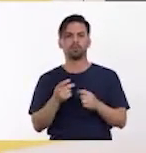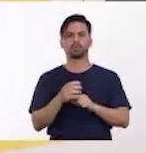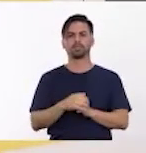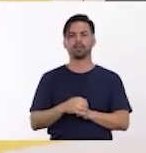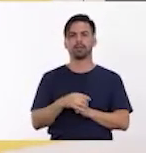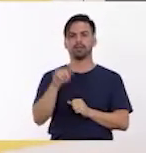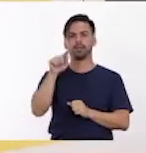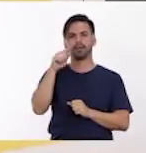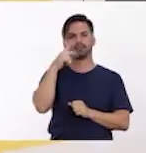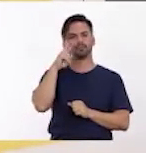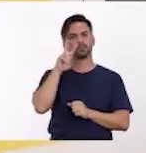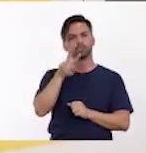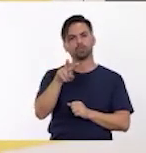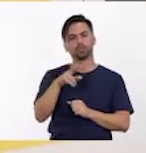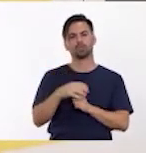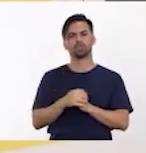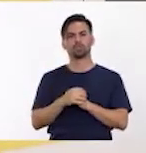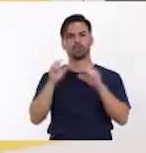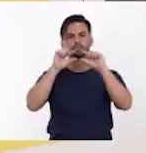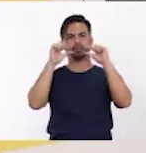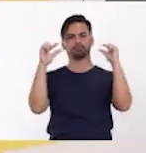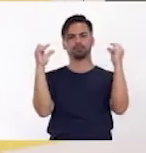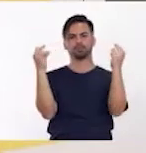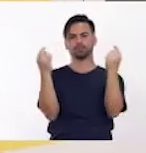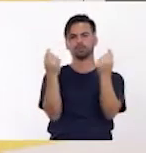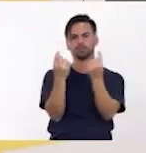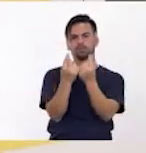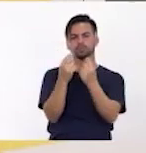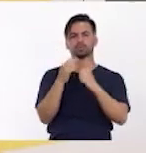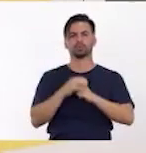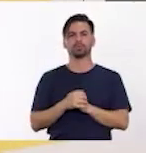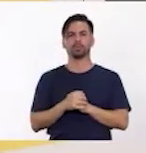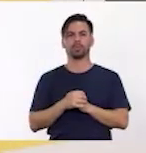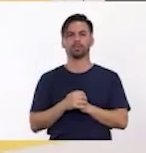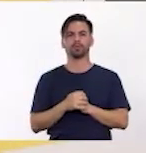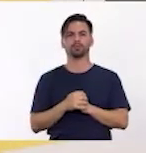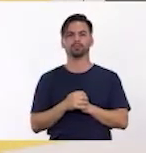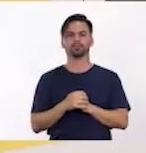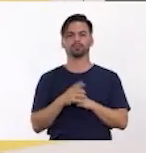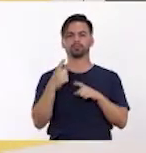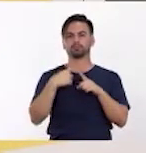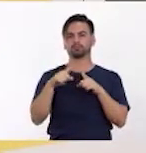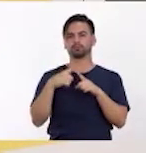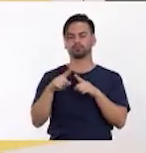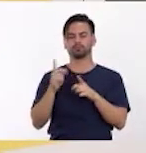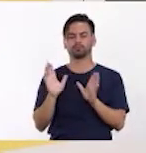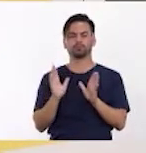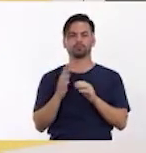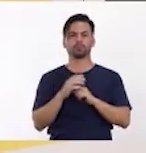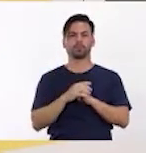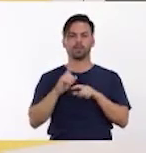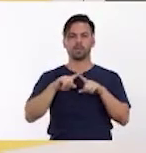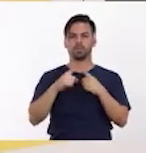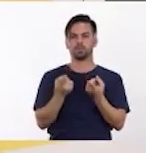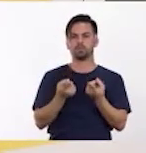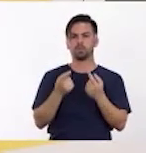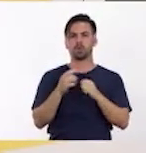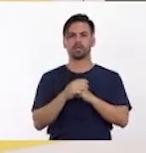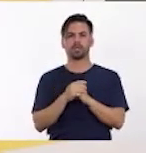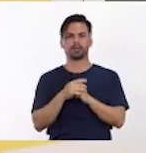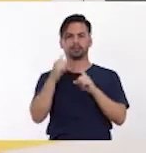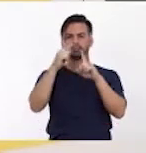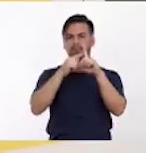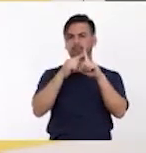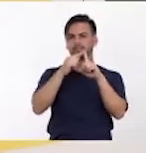se vea la influencia del trópico, de Cáncer y Capricornio, responsable de que las temperaturas tengan